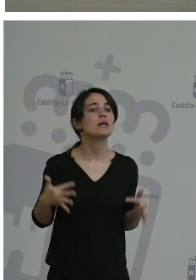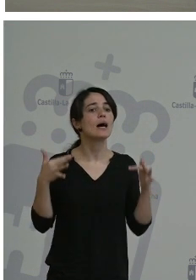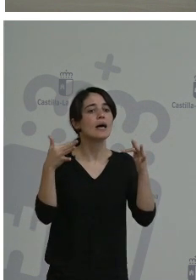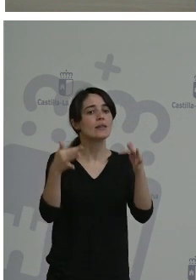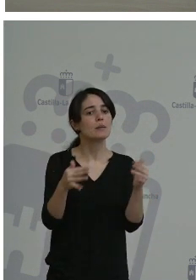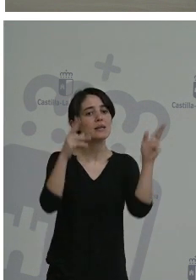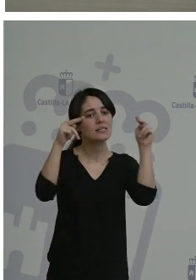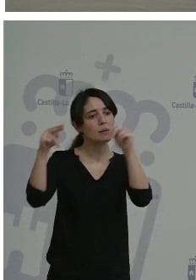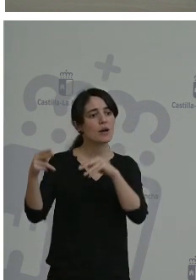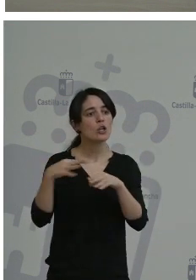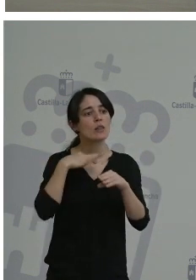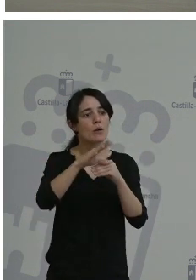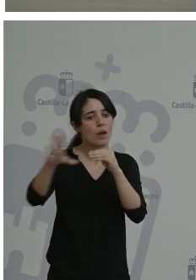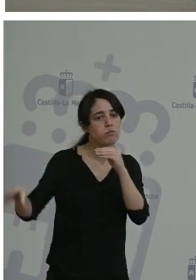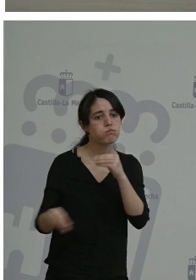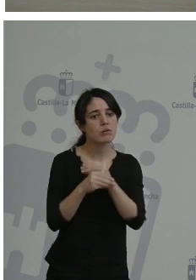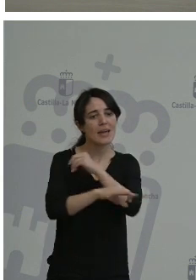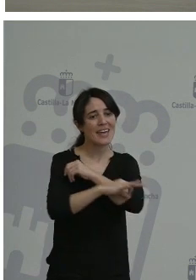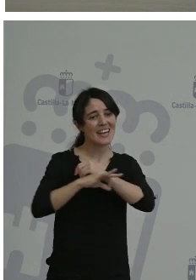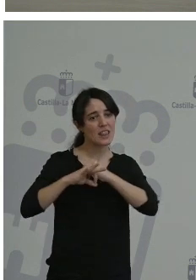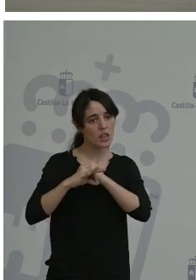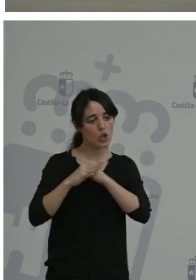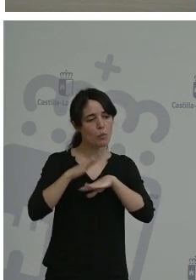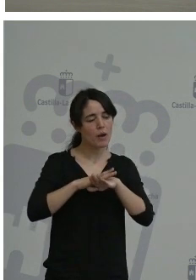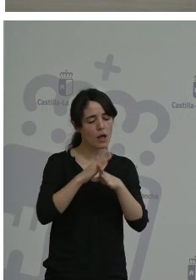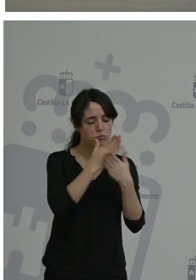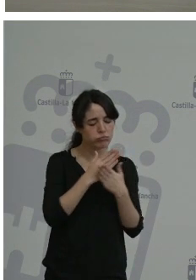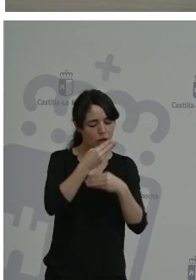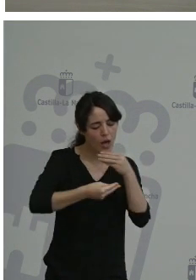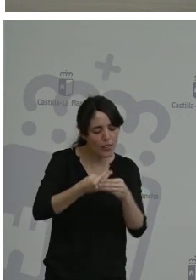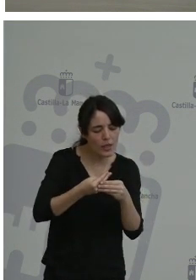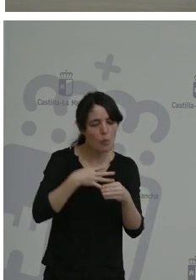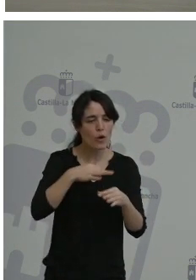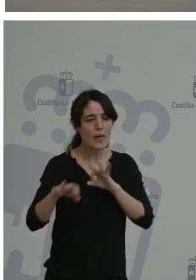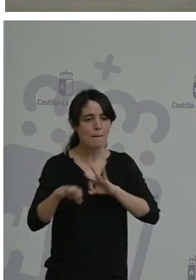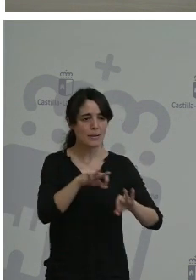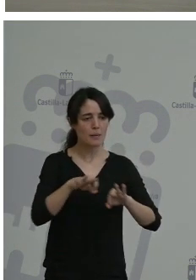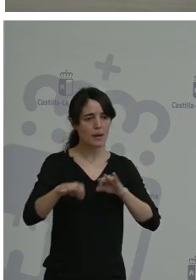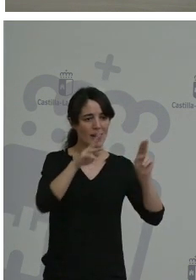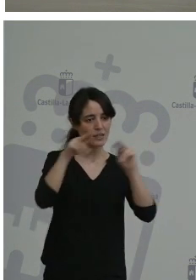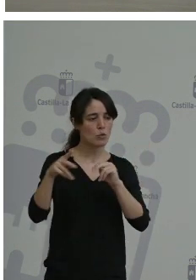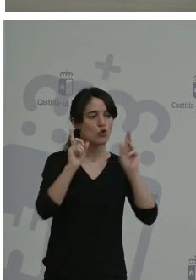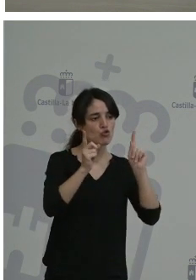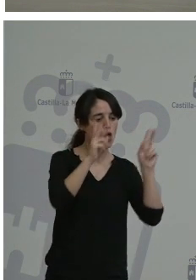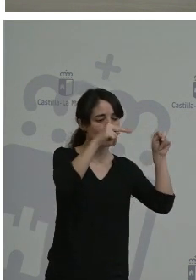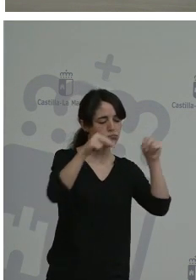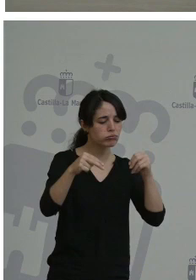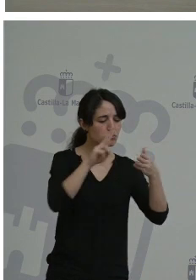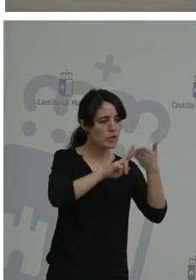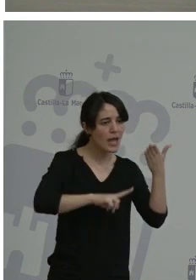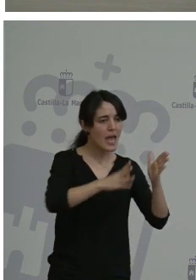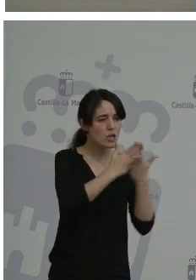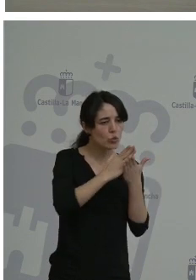de ejercicios para la preparación de exámenes. No esos temarios, sino los ejercicios prácticos